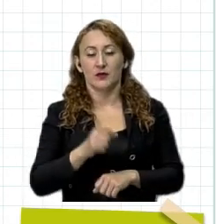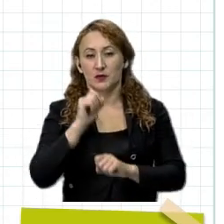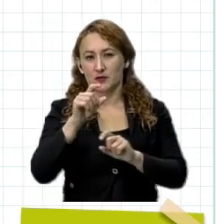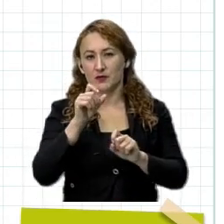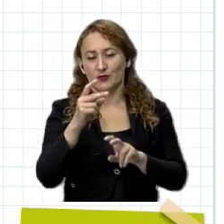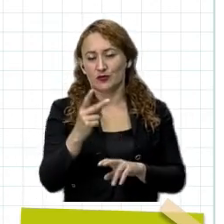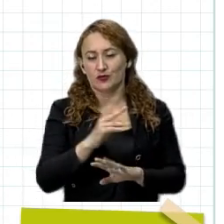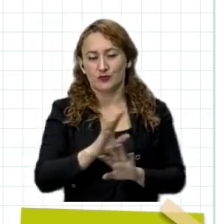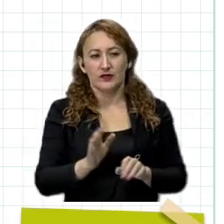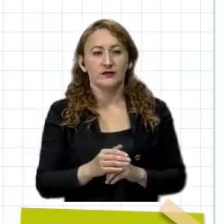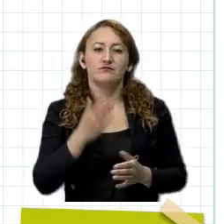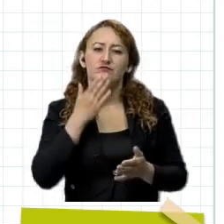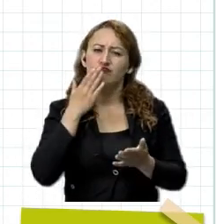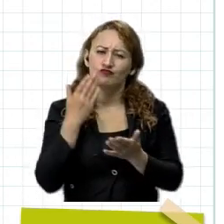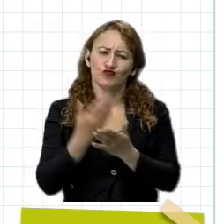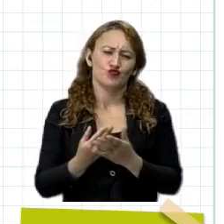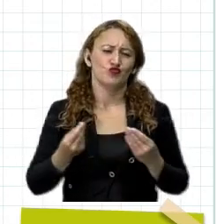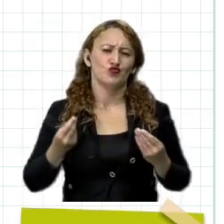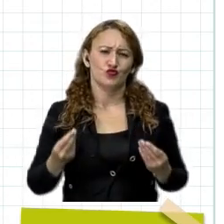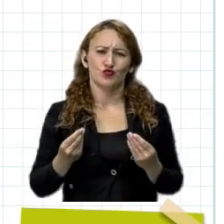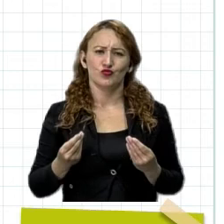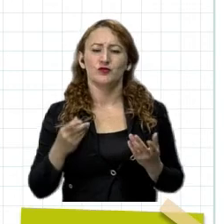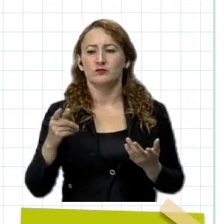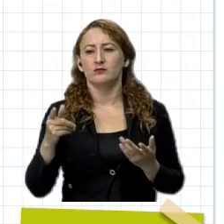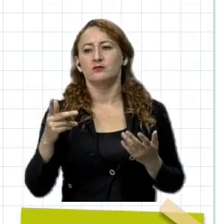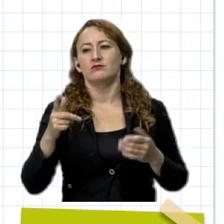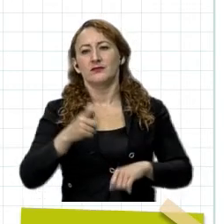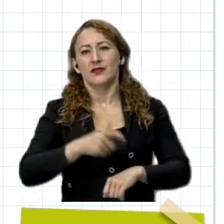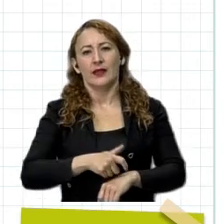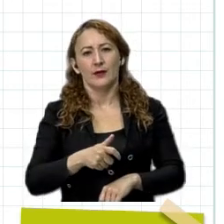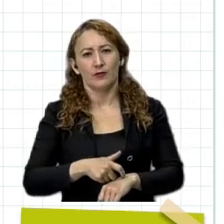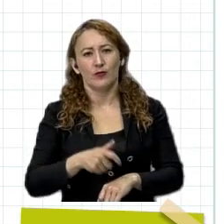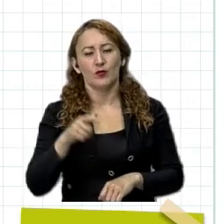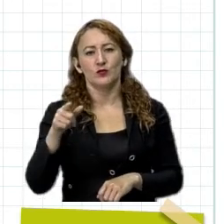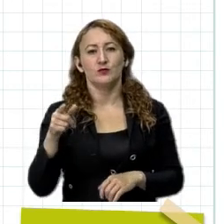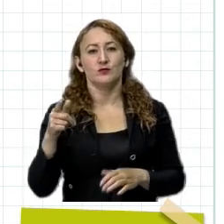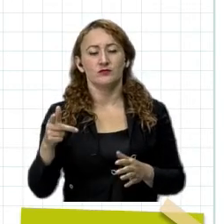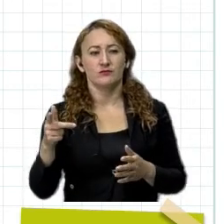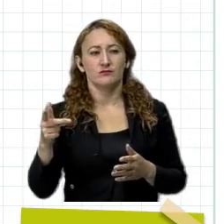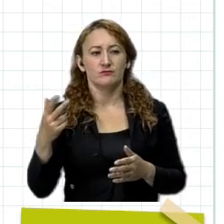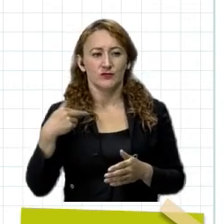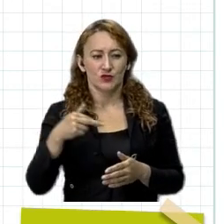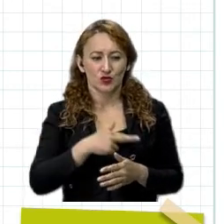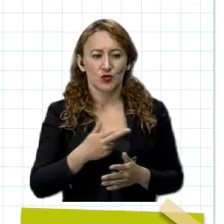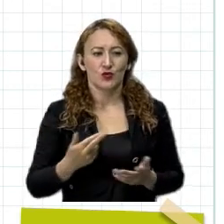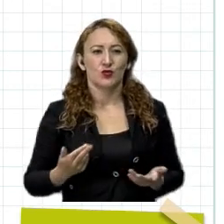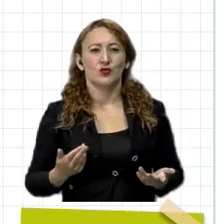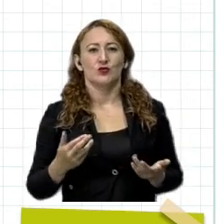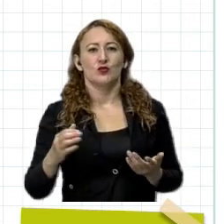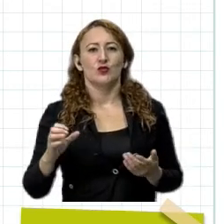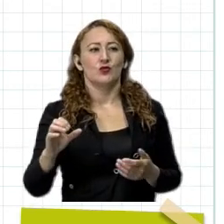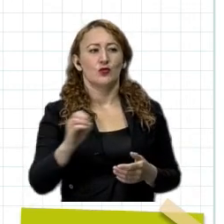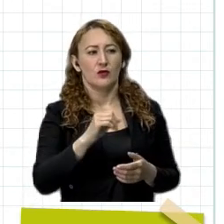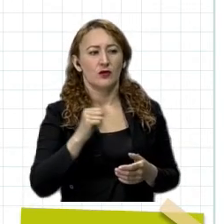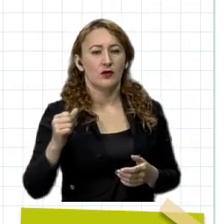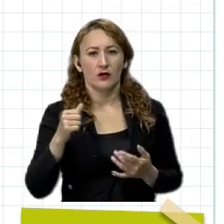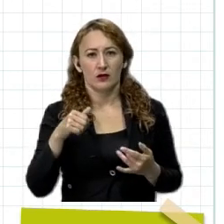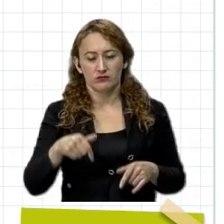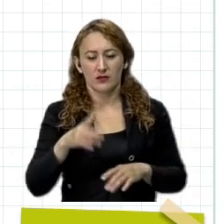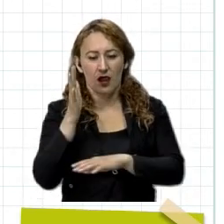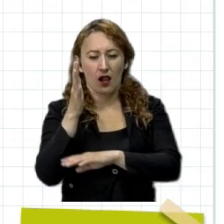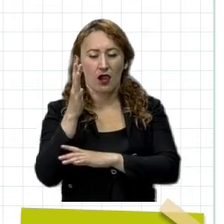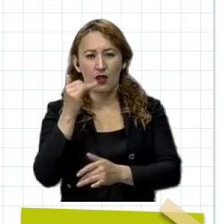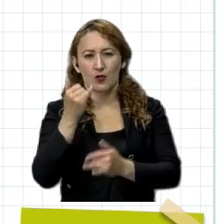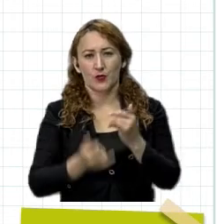preguntas. Agradecerle muchísimo sacar un espacio para nosotros, para nosotras, en esta charla